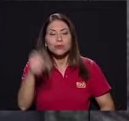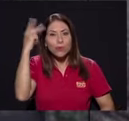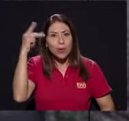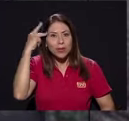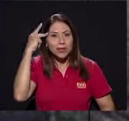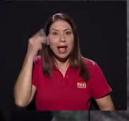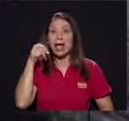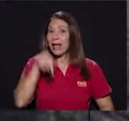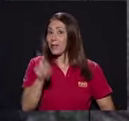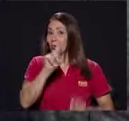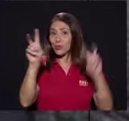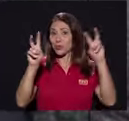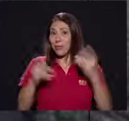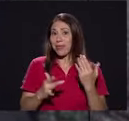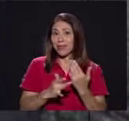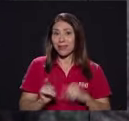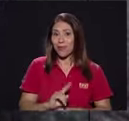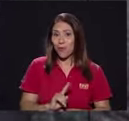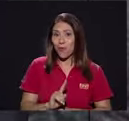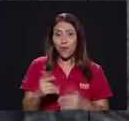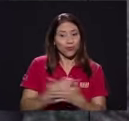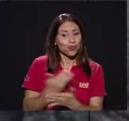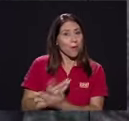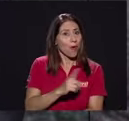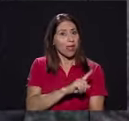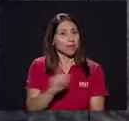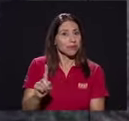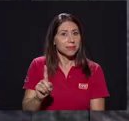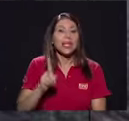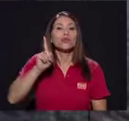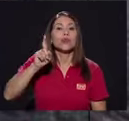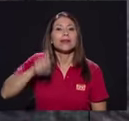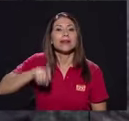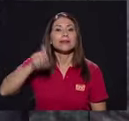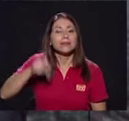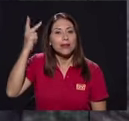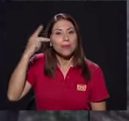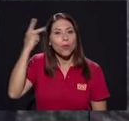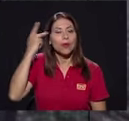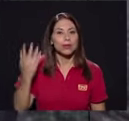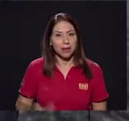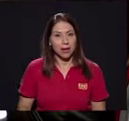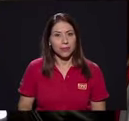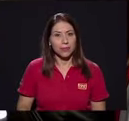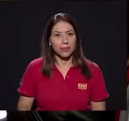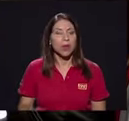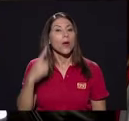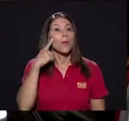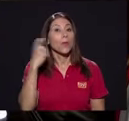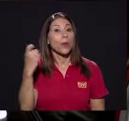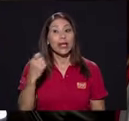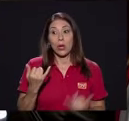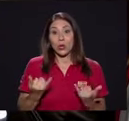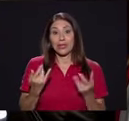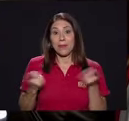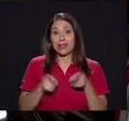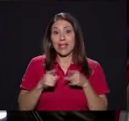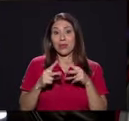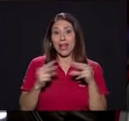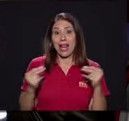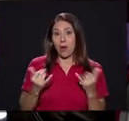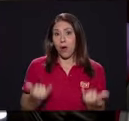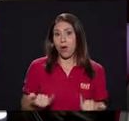política, esto no es un tema técnico, tampoco es una moda, es una necesidad política, porque lo que está pasando